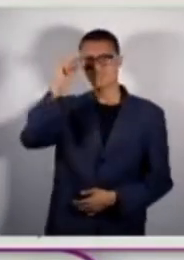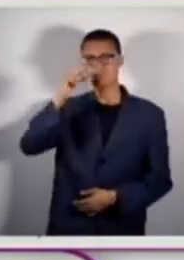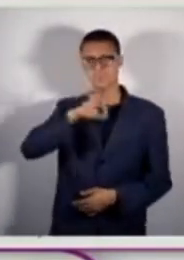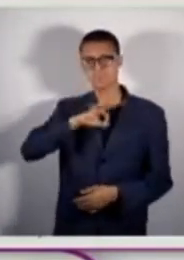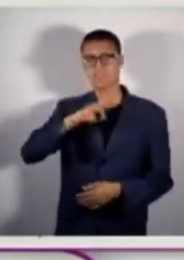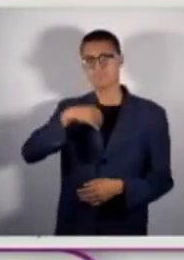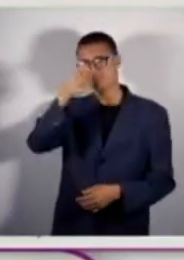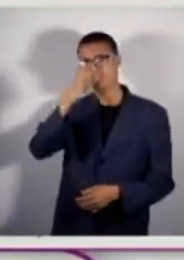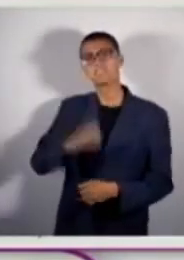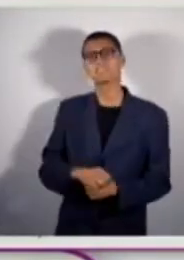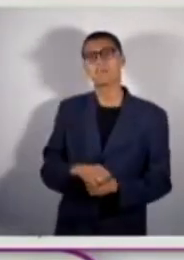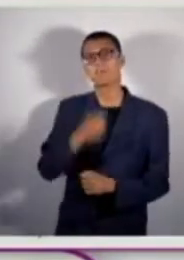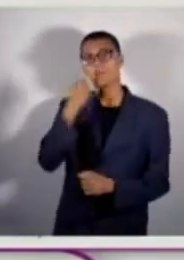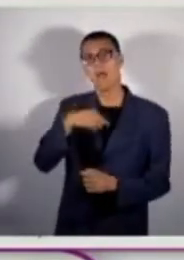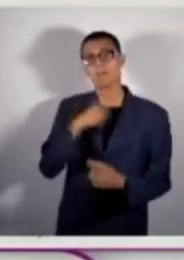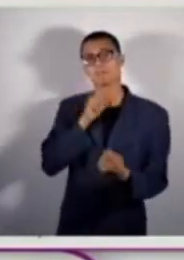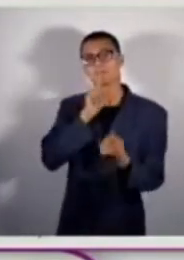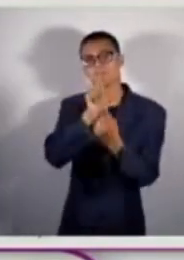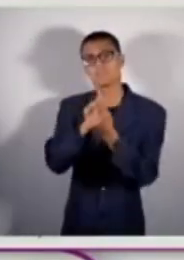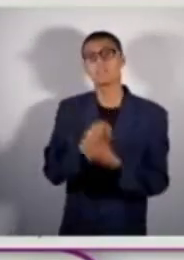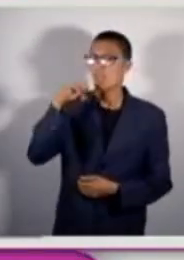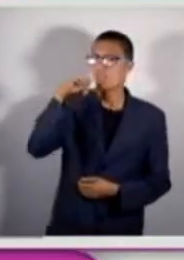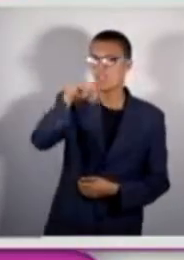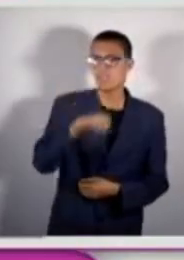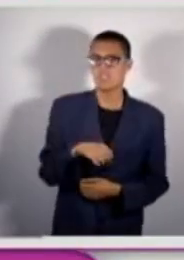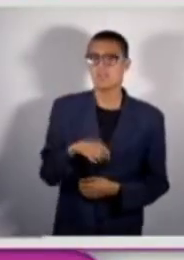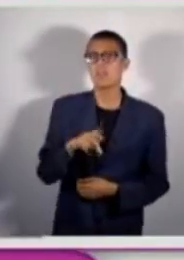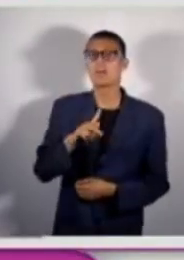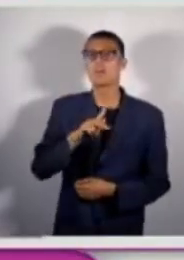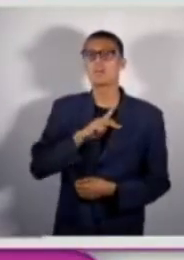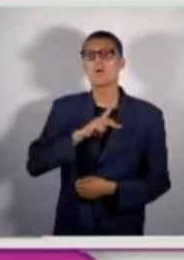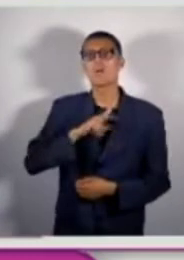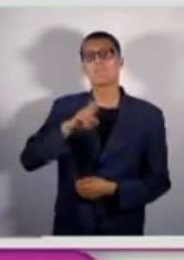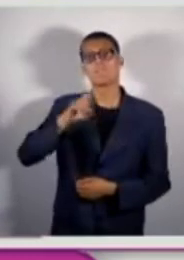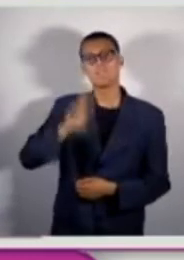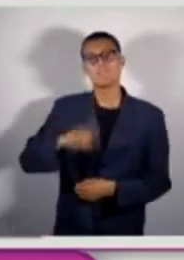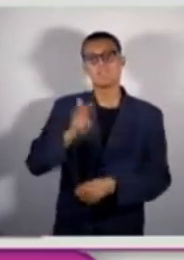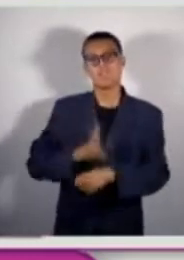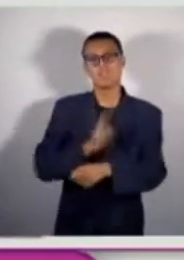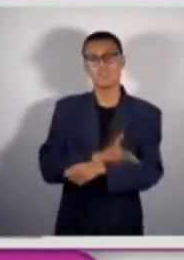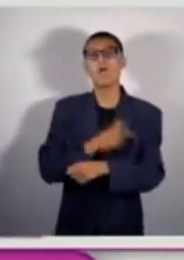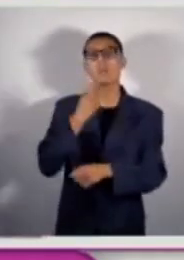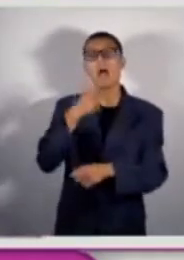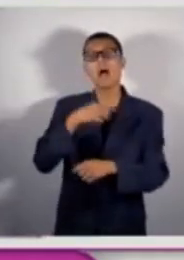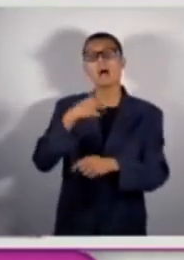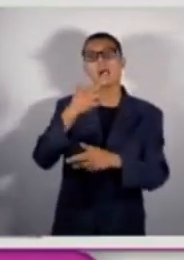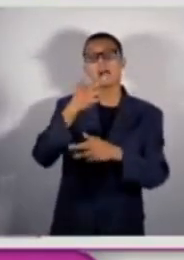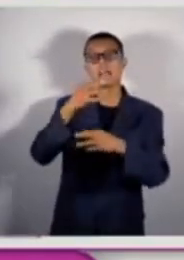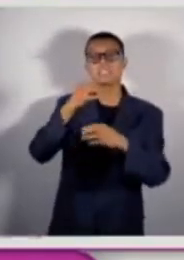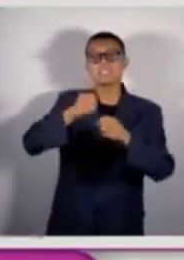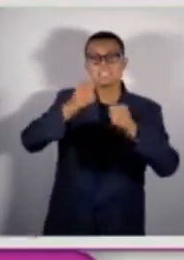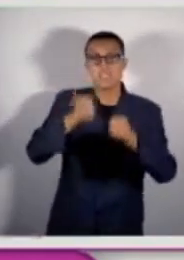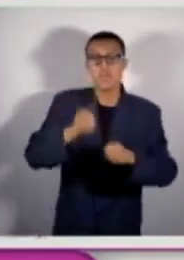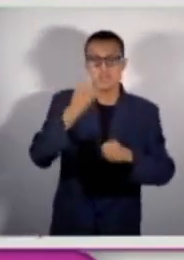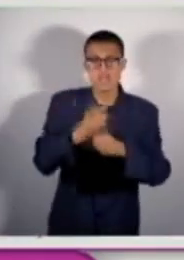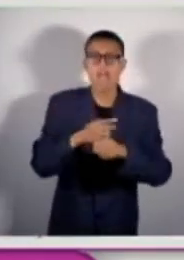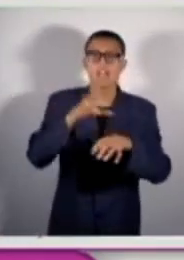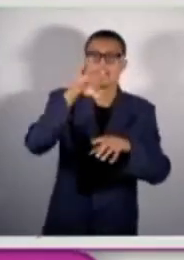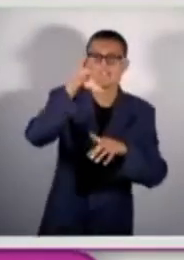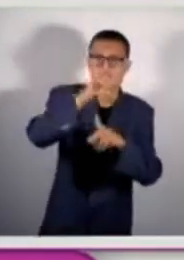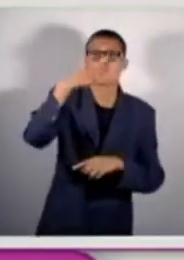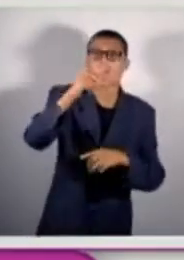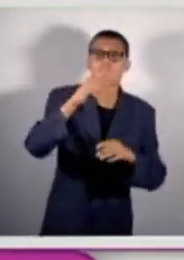la experiencia para recuperar a León. Voy a recuperar esa seguridad y esa prosperidad para